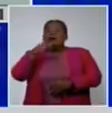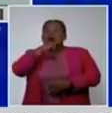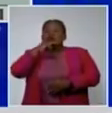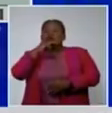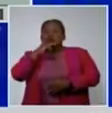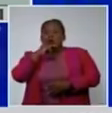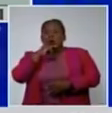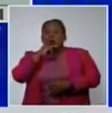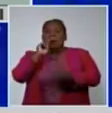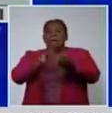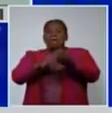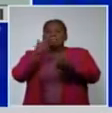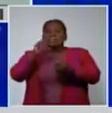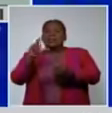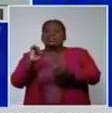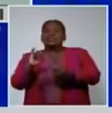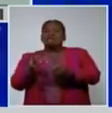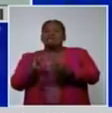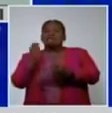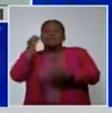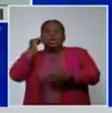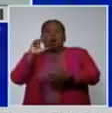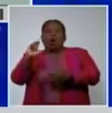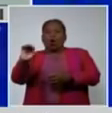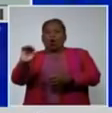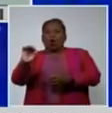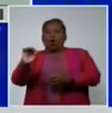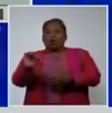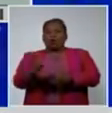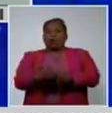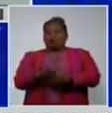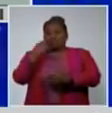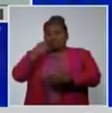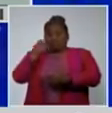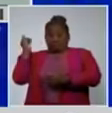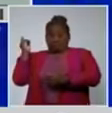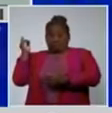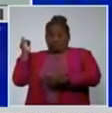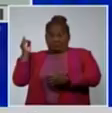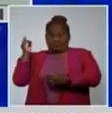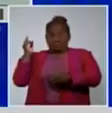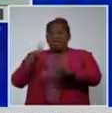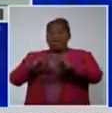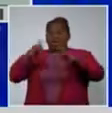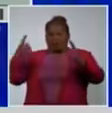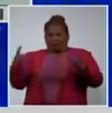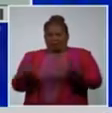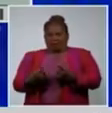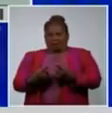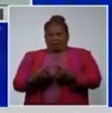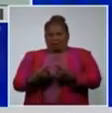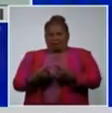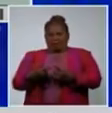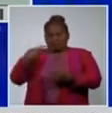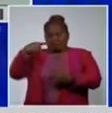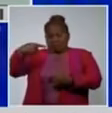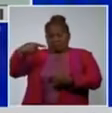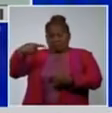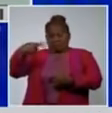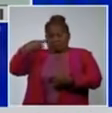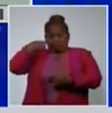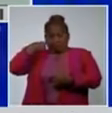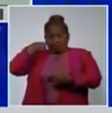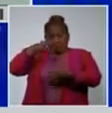allí de manera honoraria y negro podemos ver como la generala aumenta